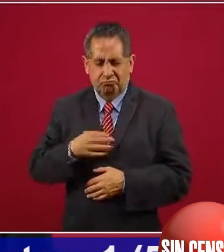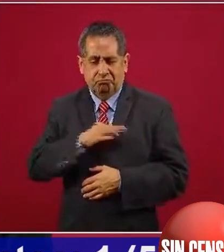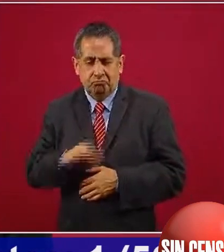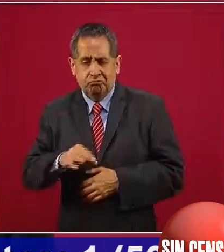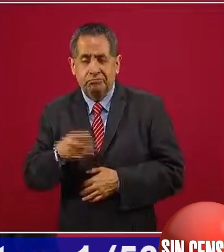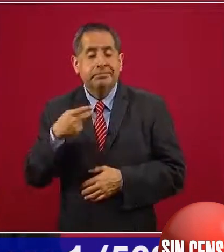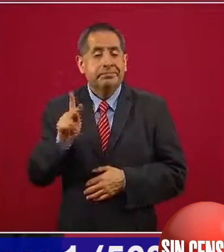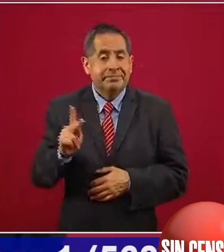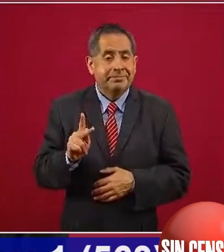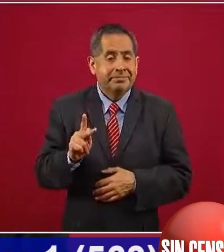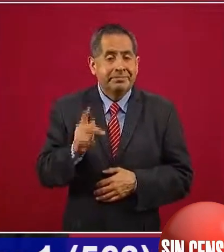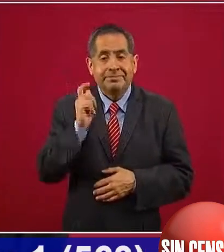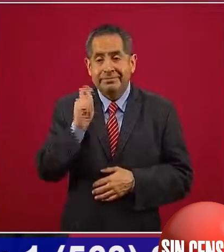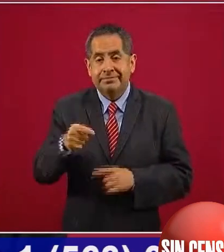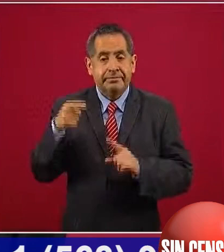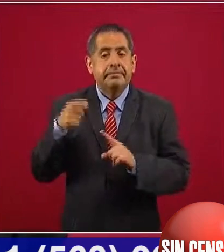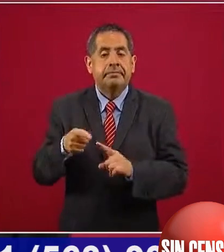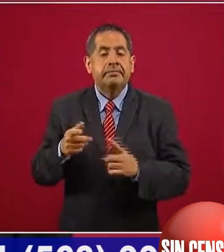Sí,